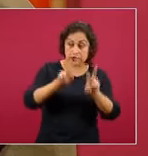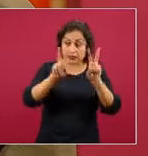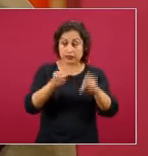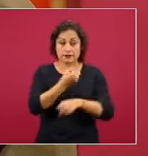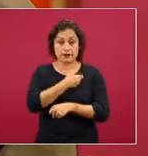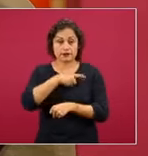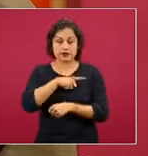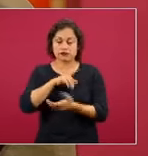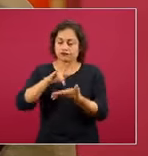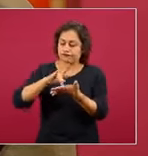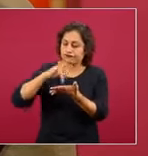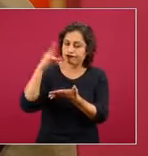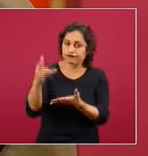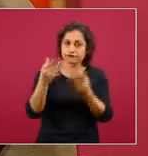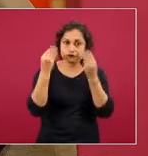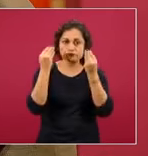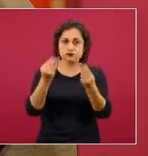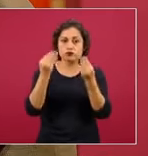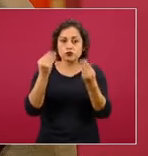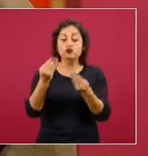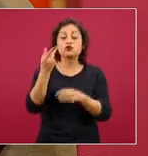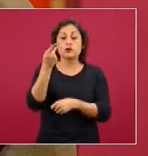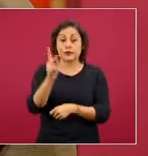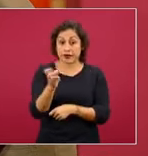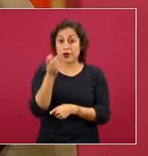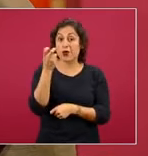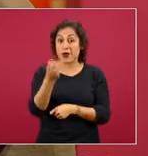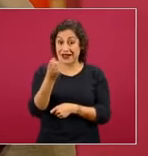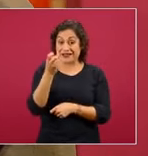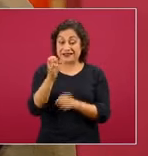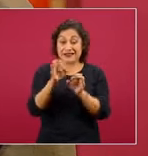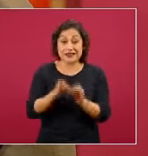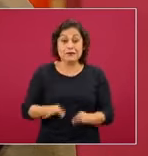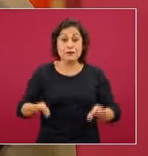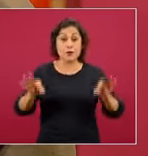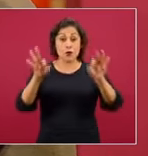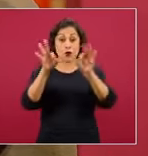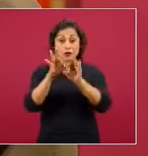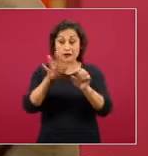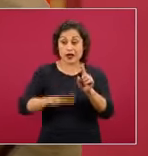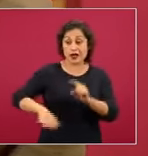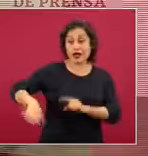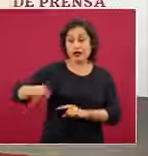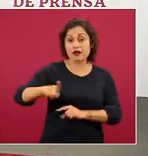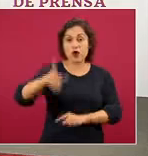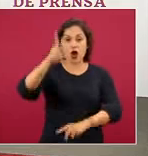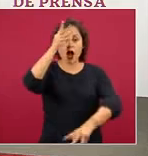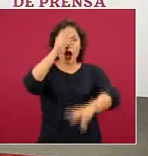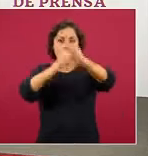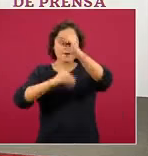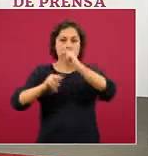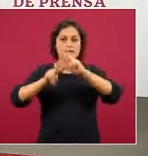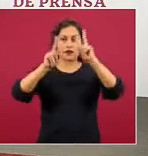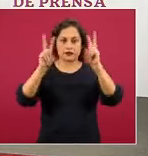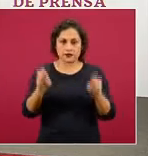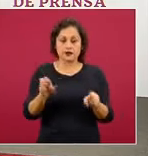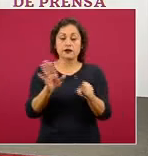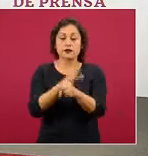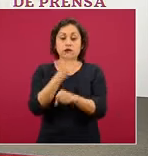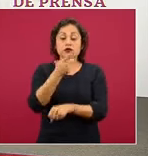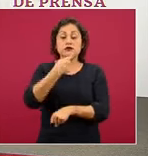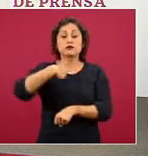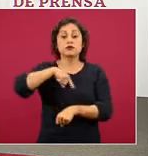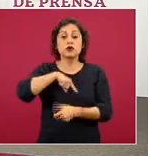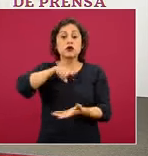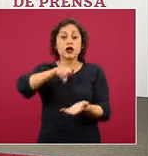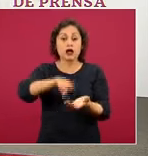es uno de los puntos críticos, tener personal capacitado, ¿no? Entonces también tenemos estos grandes equipos y estas redes de equipos